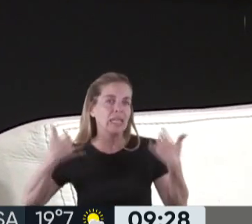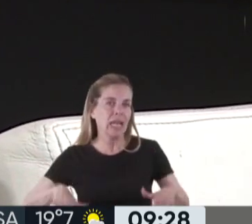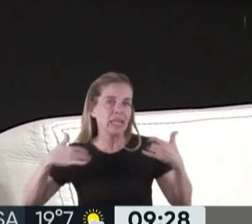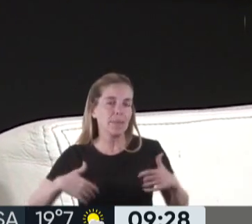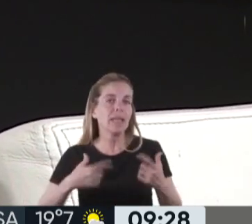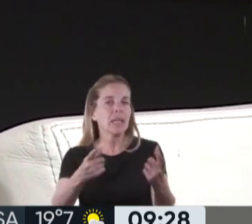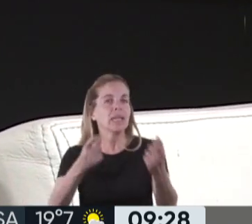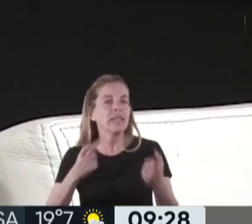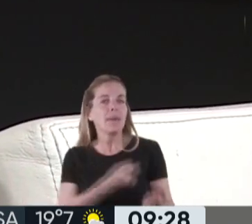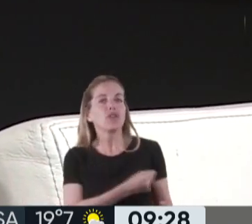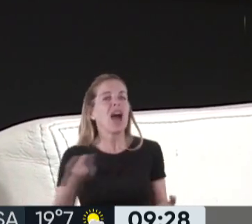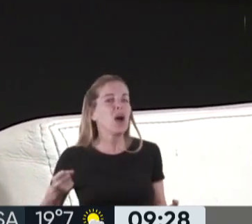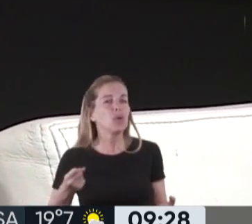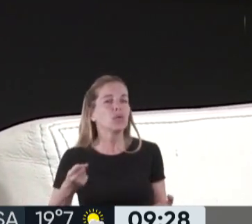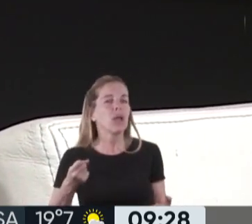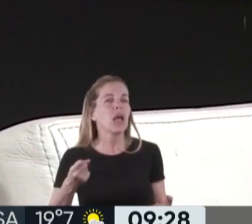sufriendo el mundo por la guerra.